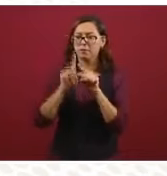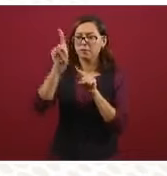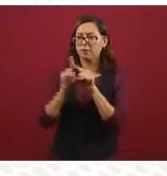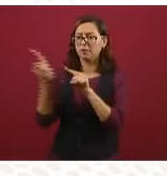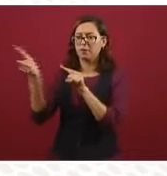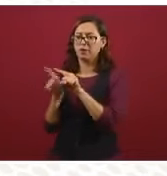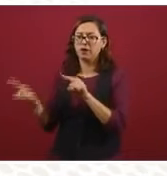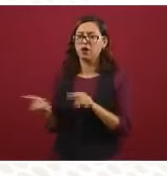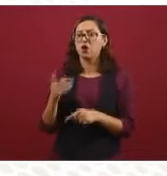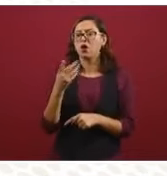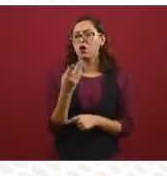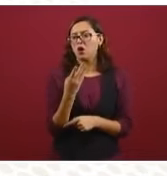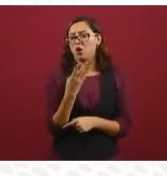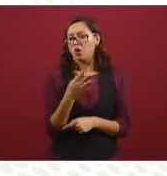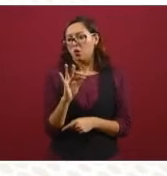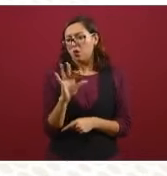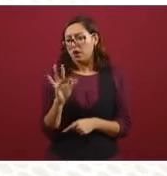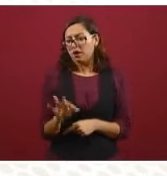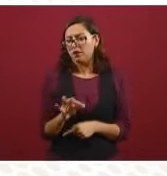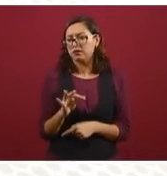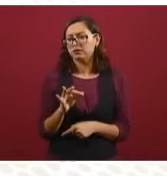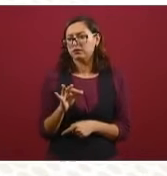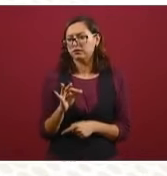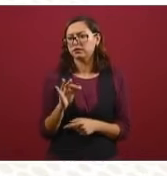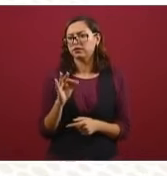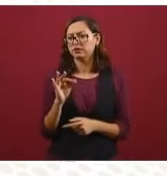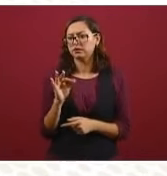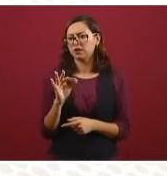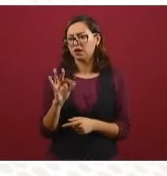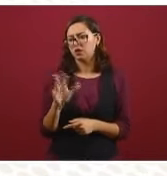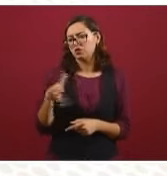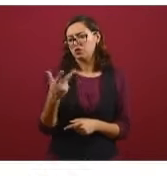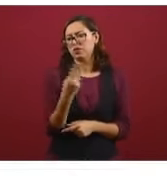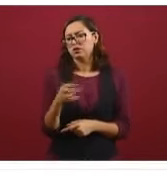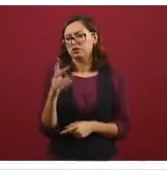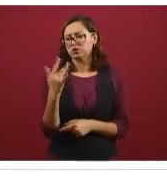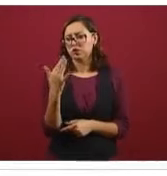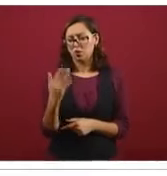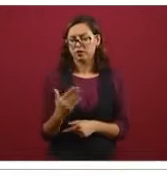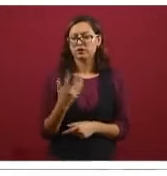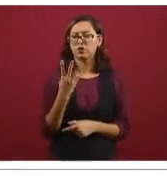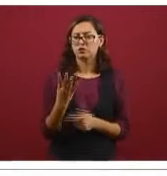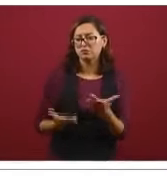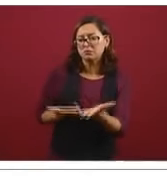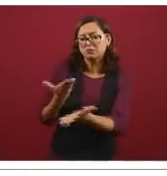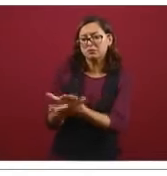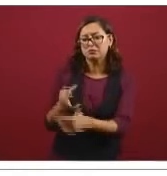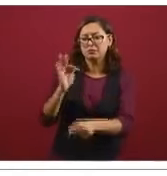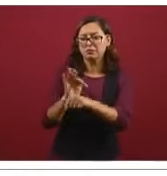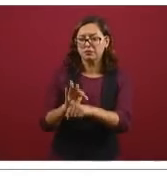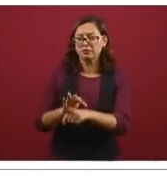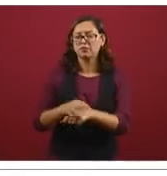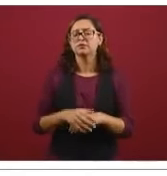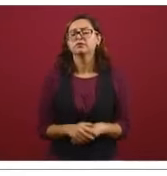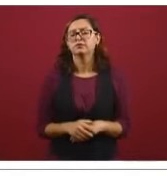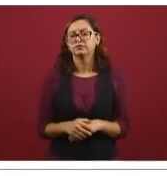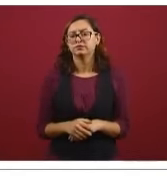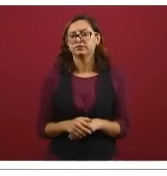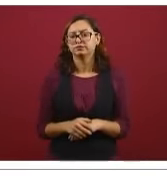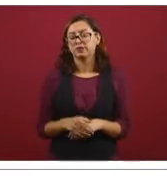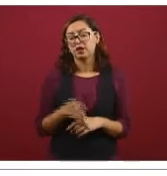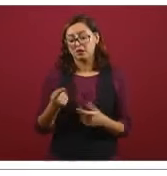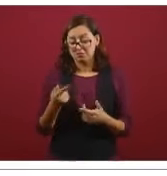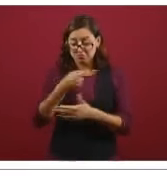48.254 solicitudes de refugio ante la Comisión Mexicana de Ayuda a Refugiados. Como resultado de esas acciones, el flujo irregular hacia los